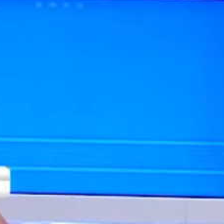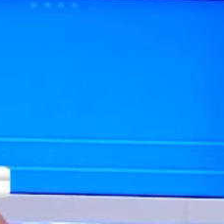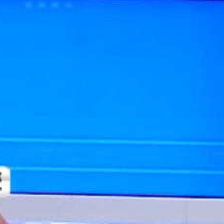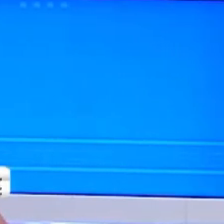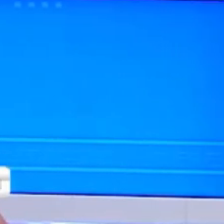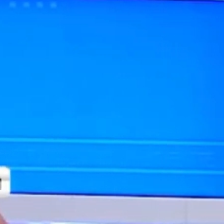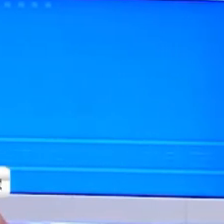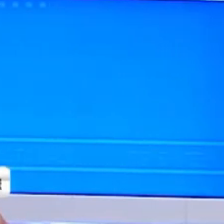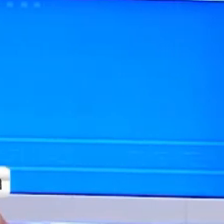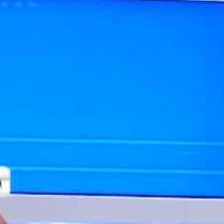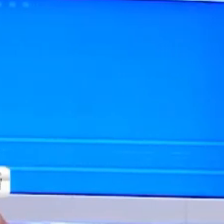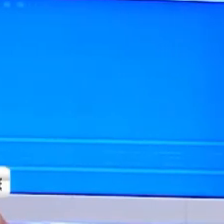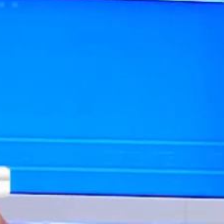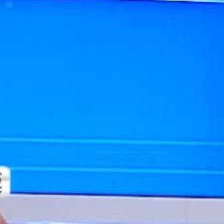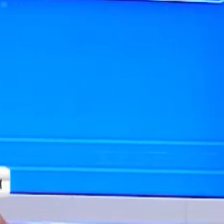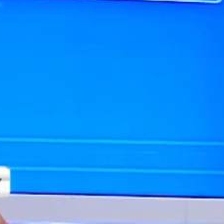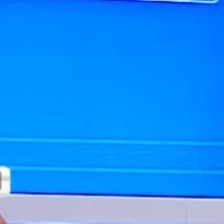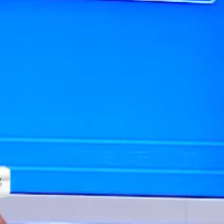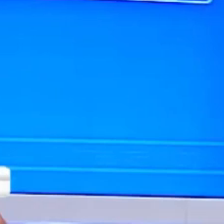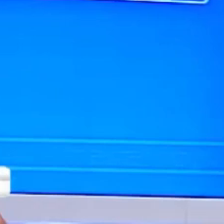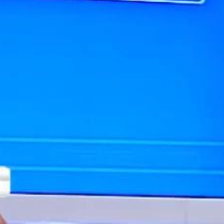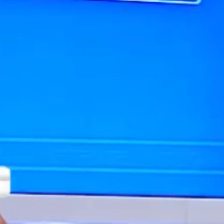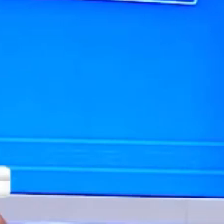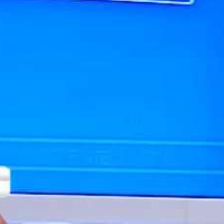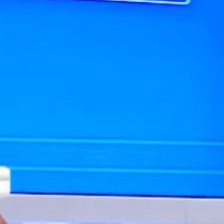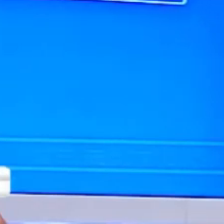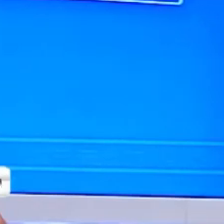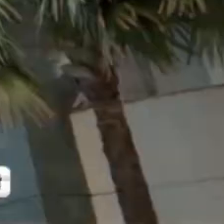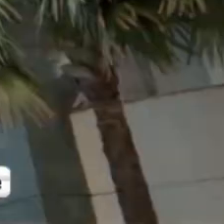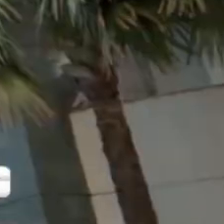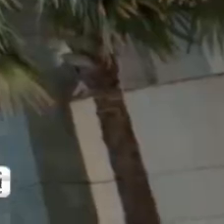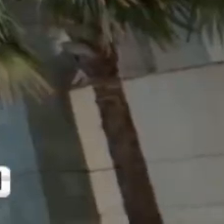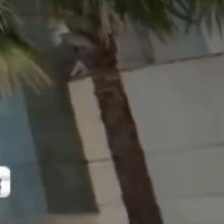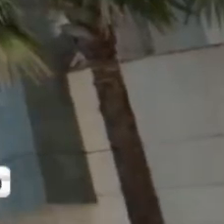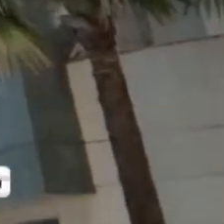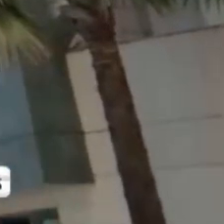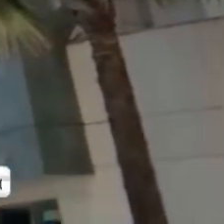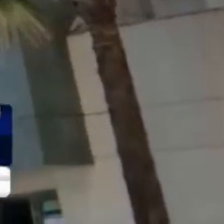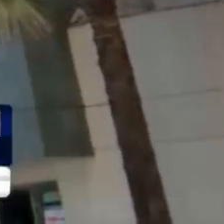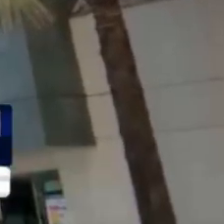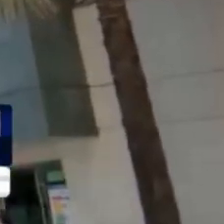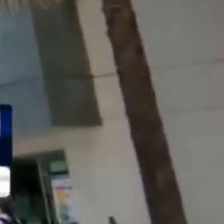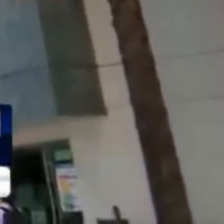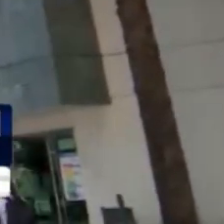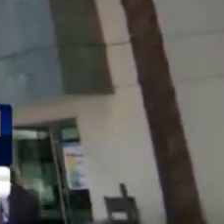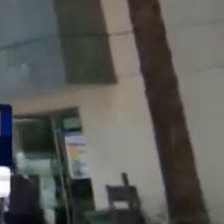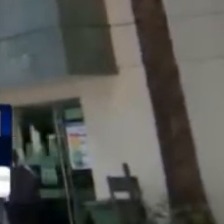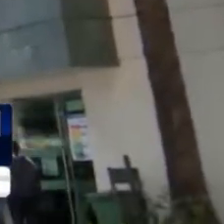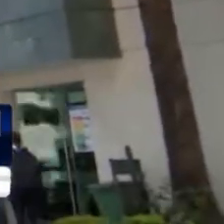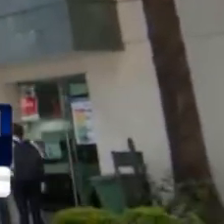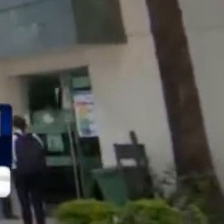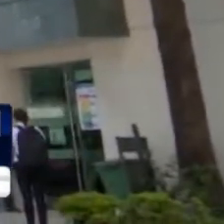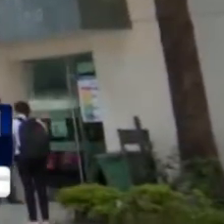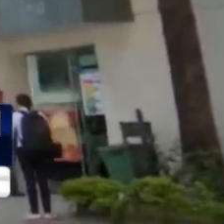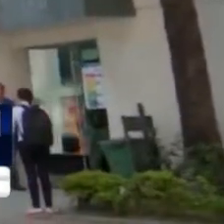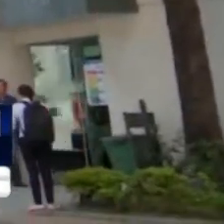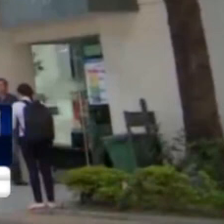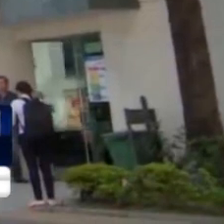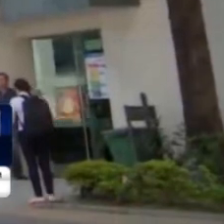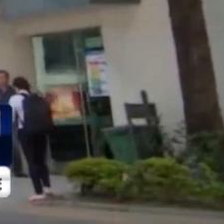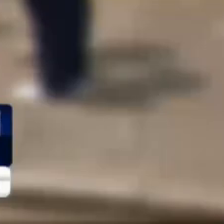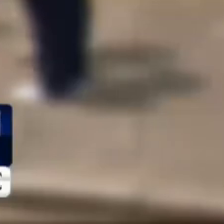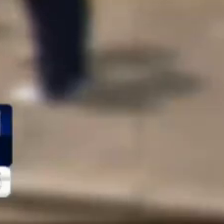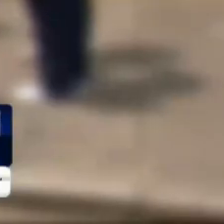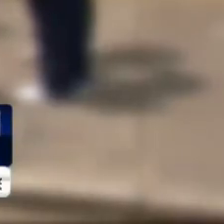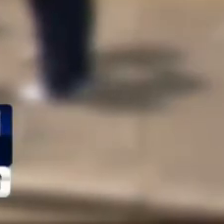intoxicarse al consumir 30 pastillas de acetaminofén con diferentes grados de intoxicación llegaron a la clínica chicamocha